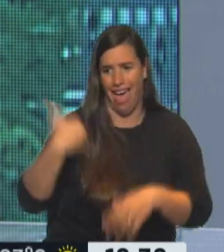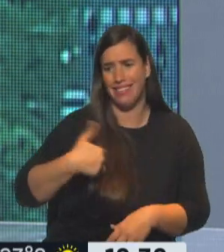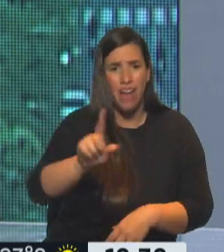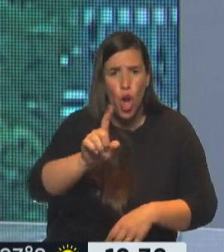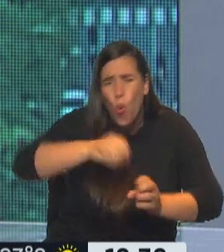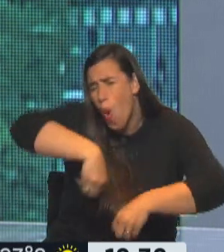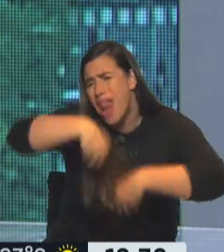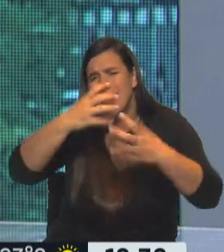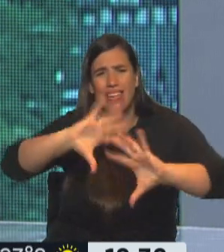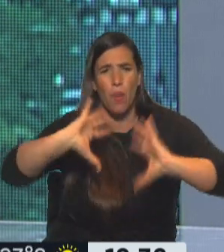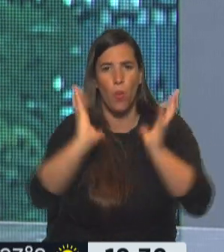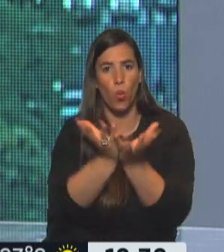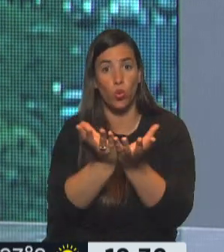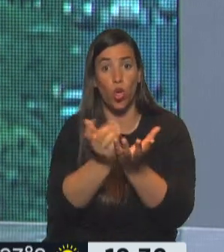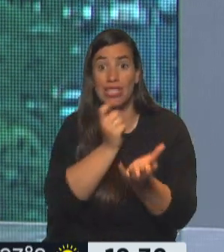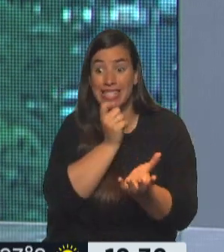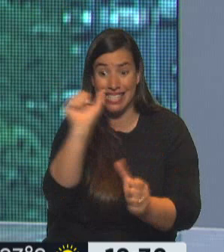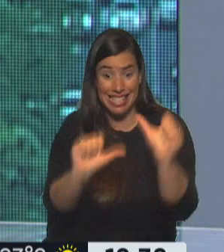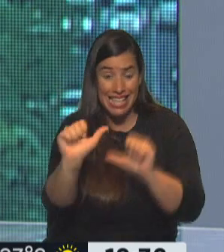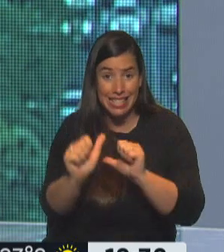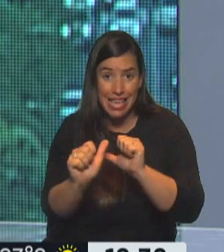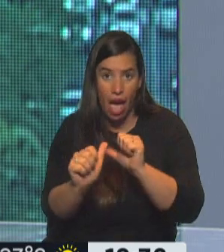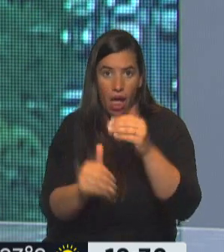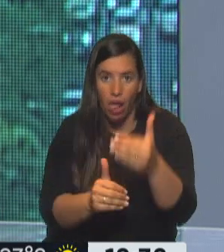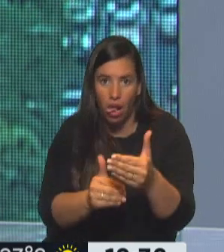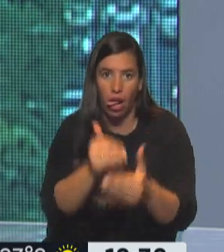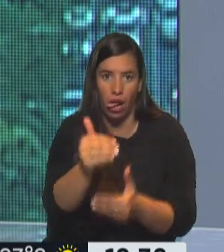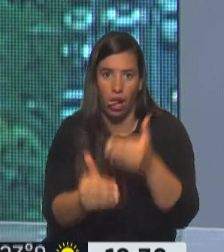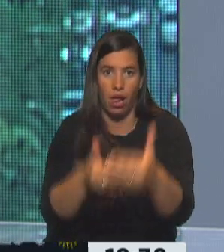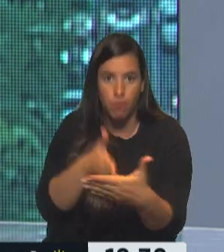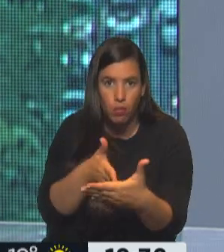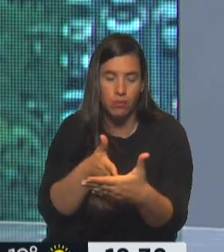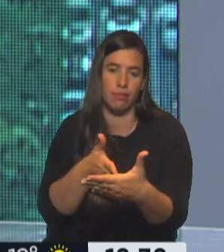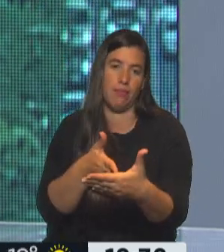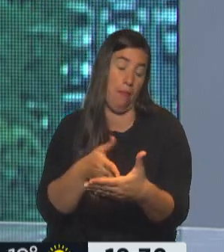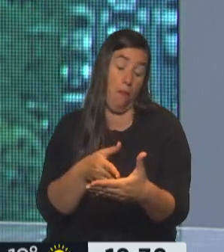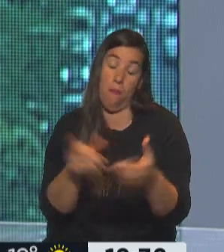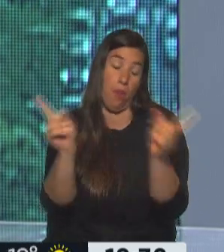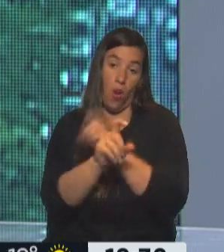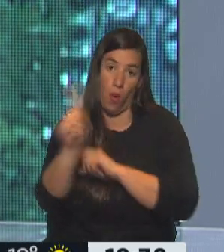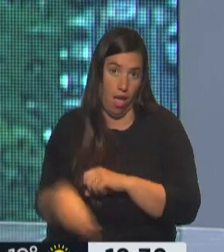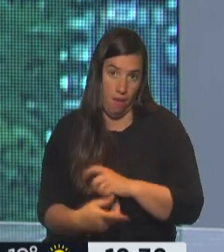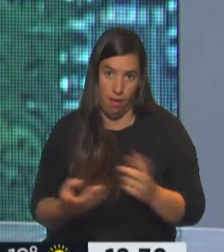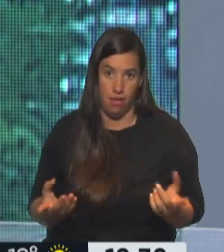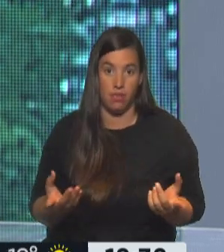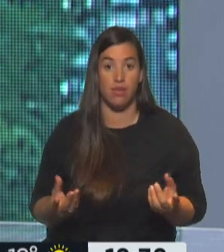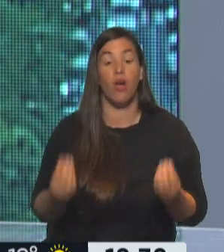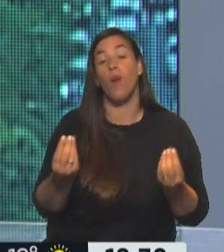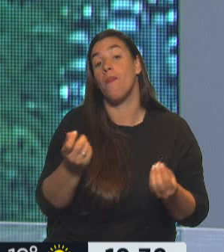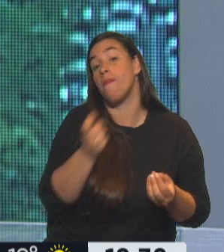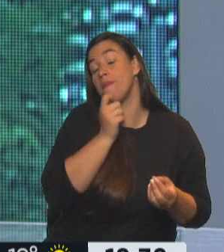mundo, estamos en un serio problema. ¿Por qué? Porque sobrevienen inconvenientes, como el que está pasando ahora con